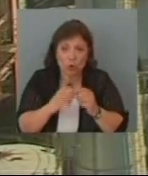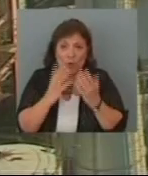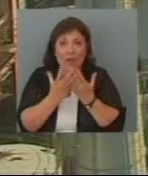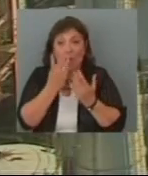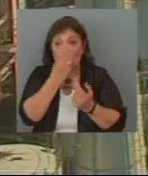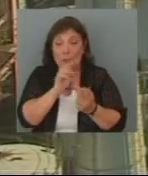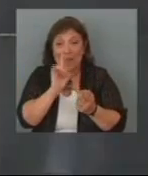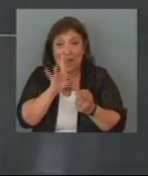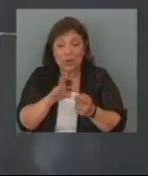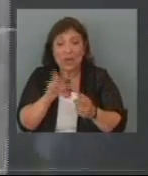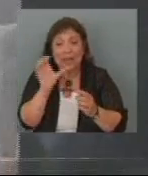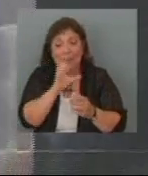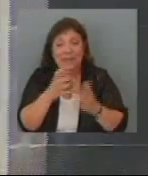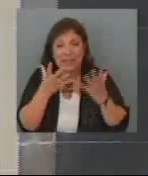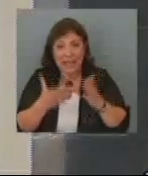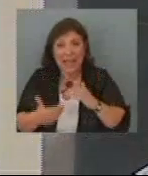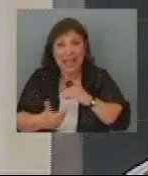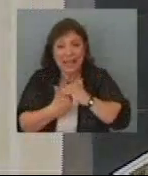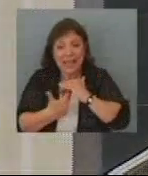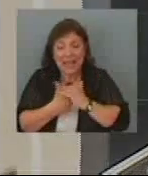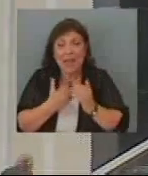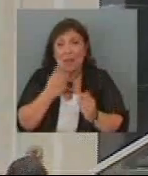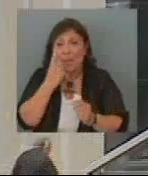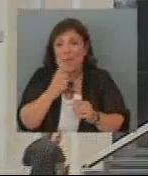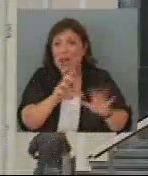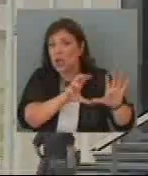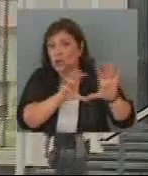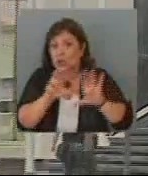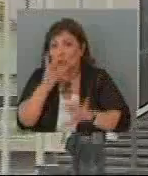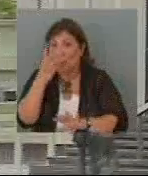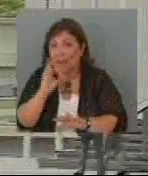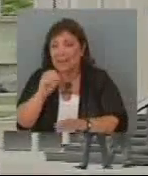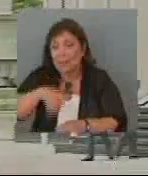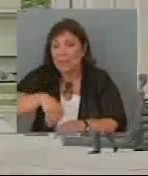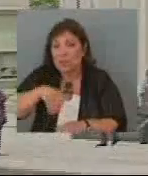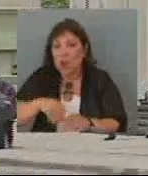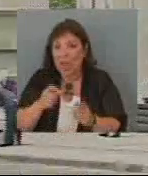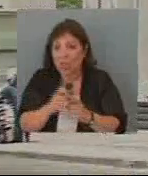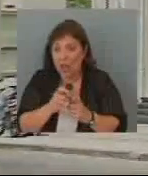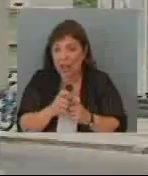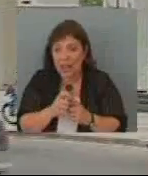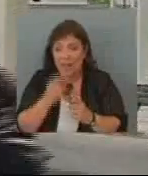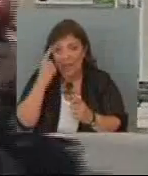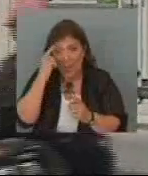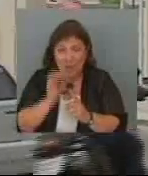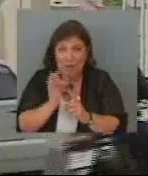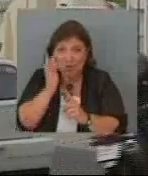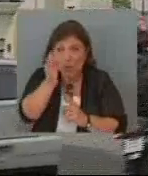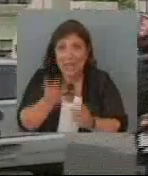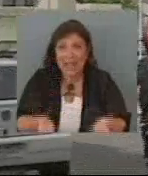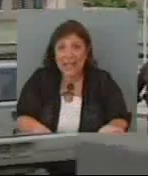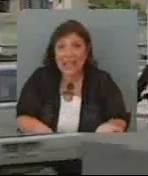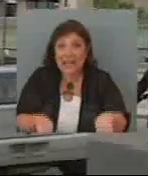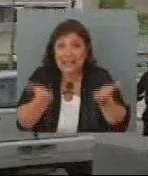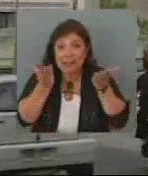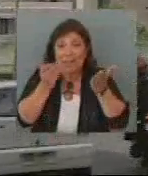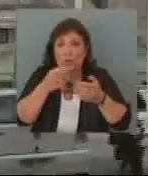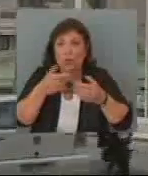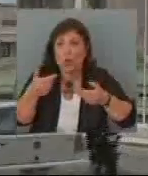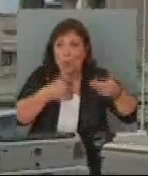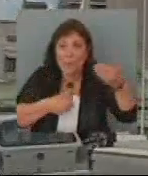la empresa prevé tener ingresos por 1.840 millones de dólares y se proyecta un crecimiento de la demanda